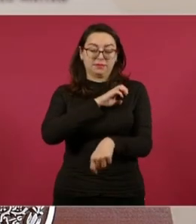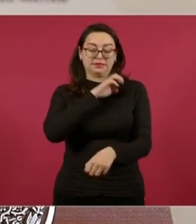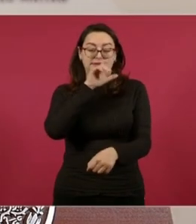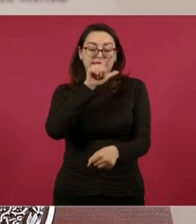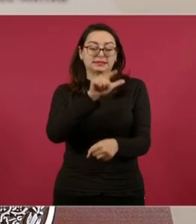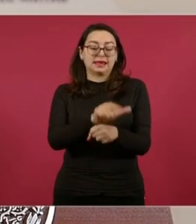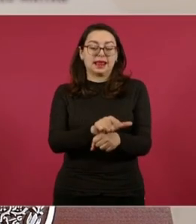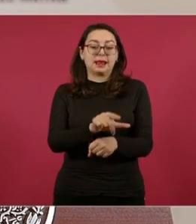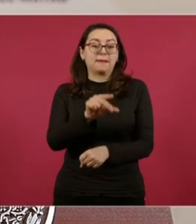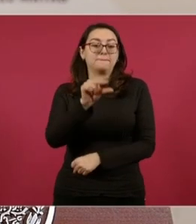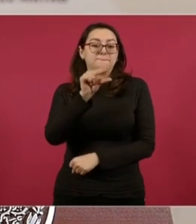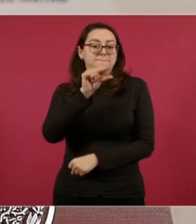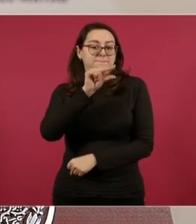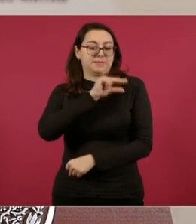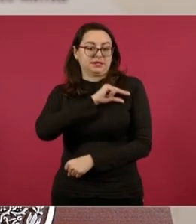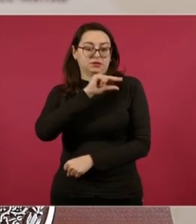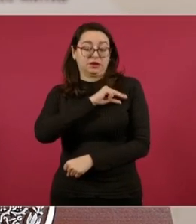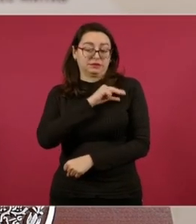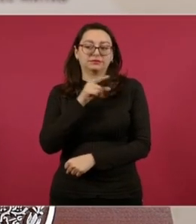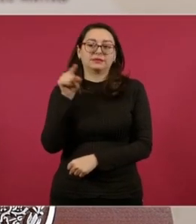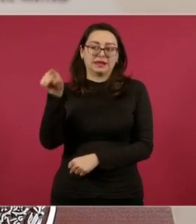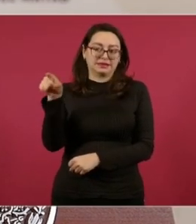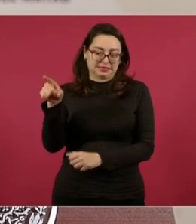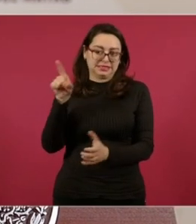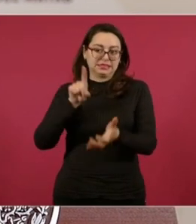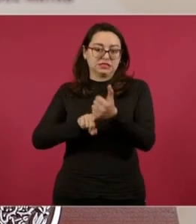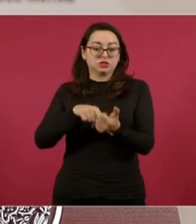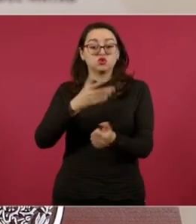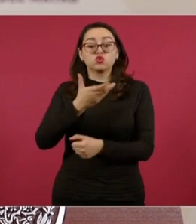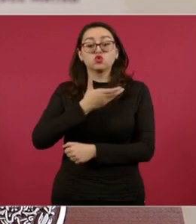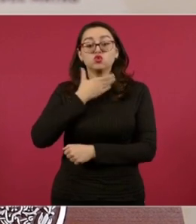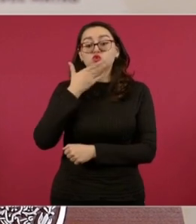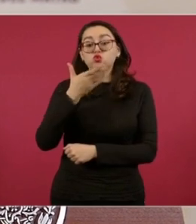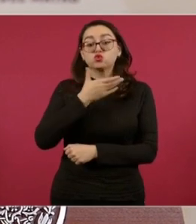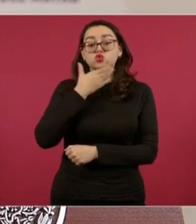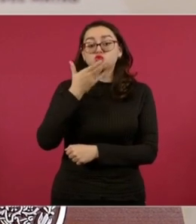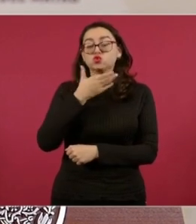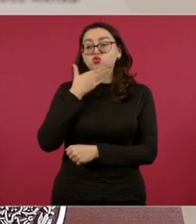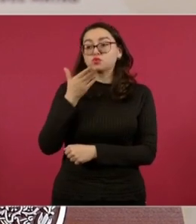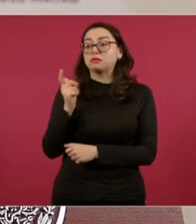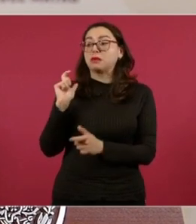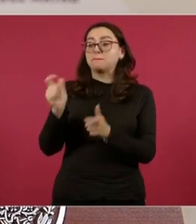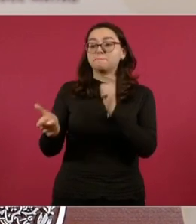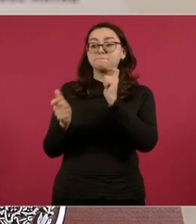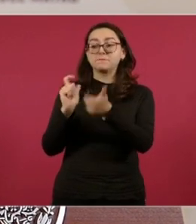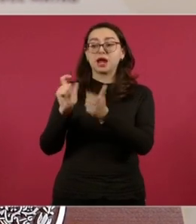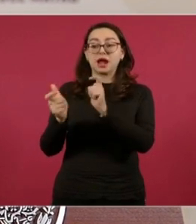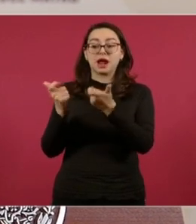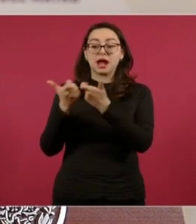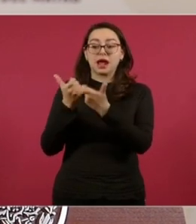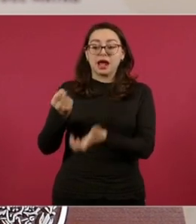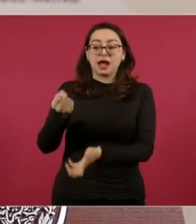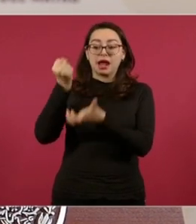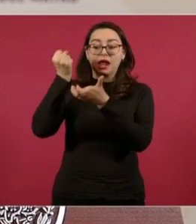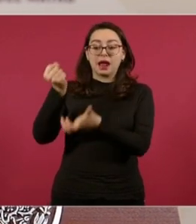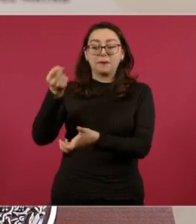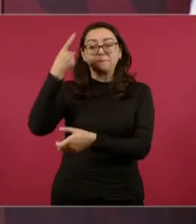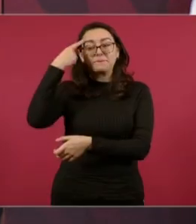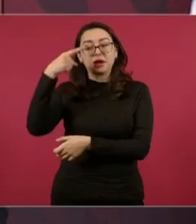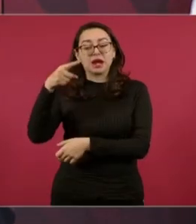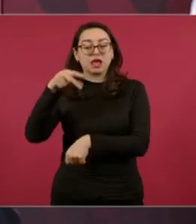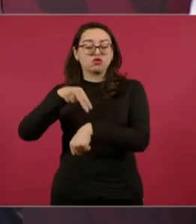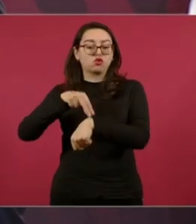Judicial, del más alto nivel, que con ese fondo de atención médica